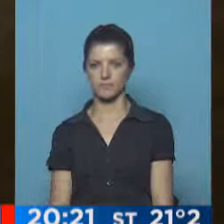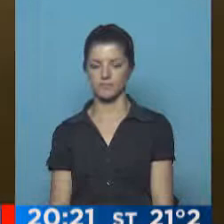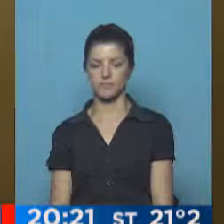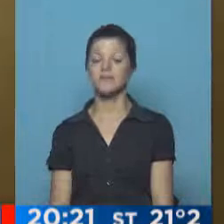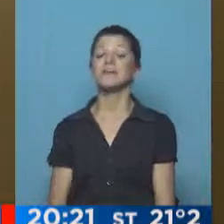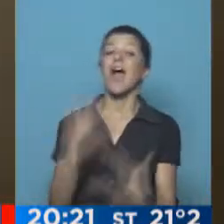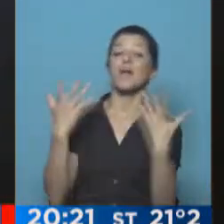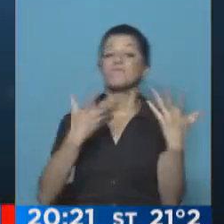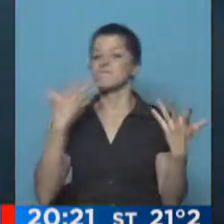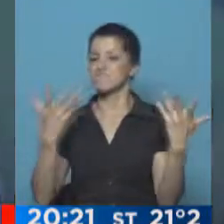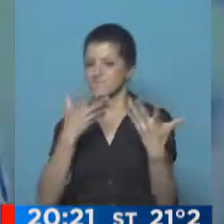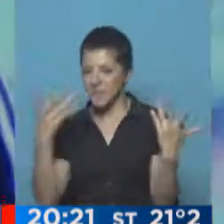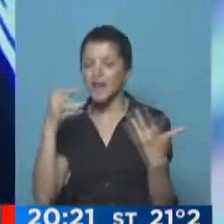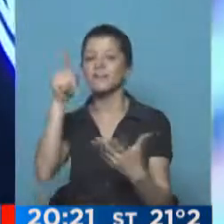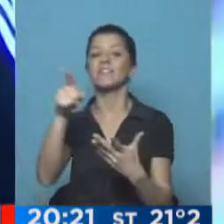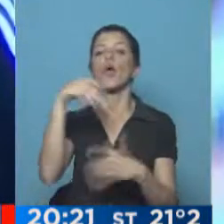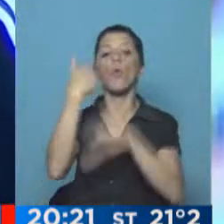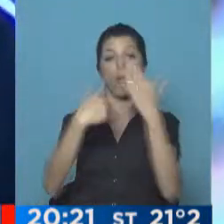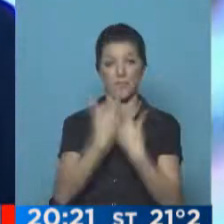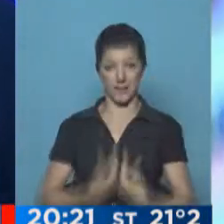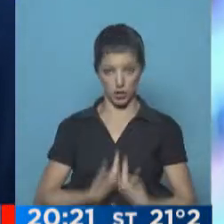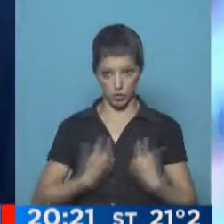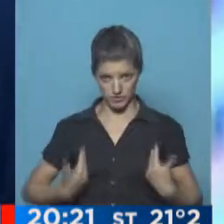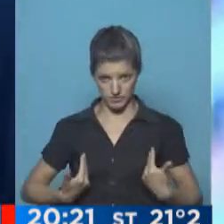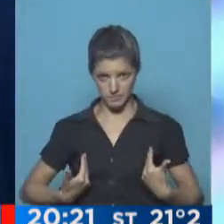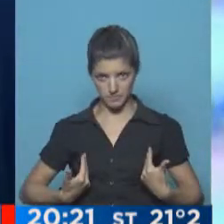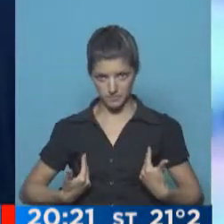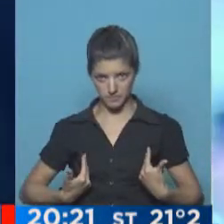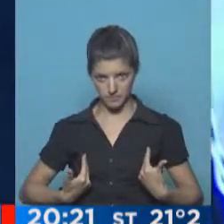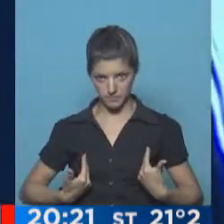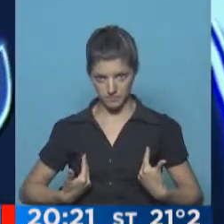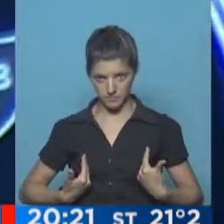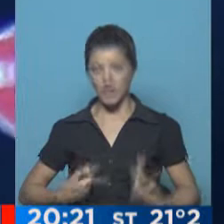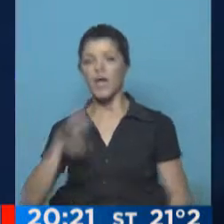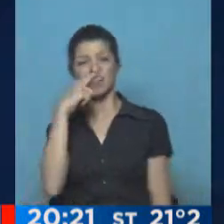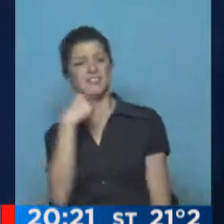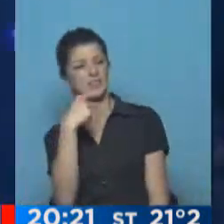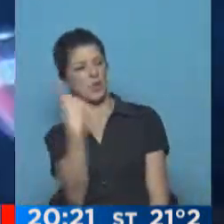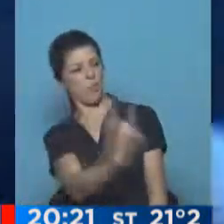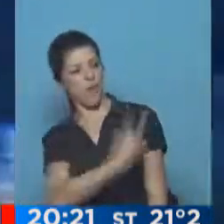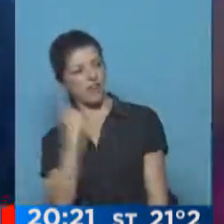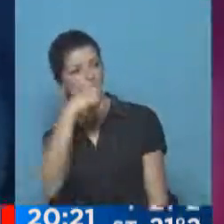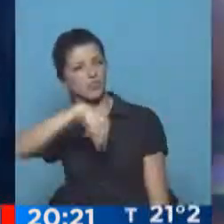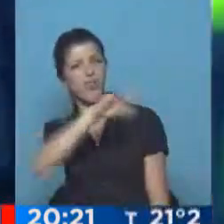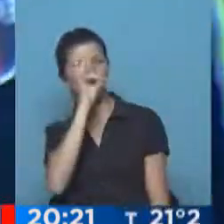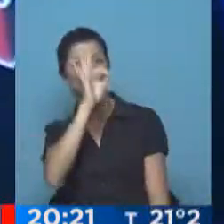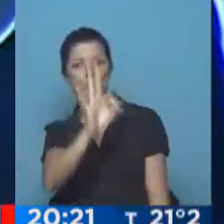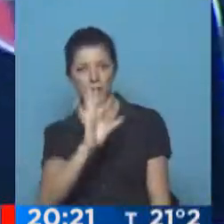Polémica. Lucas Bernardi de Newell's. Nunca dan la vuelta, dice. Nunca dan la vuelta.